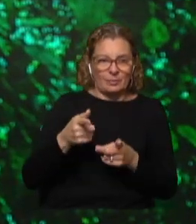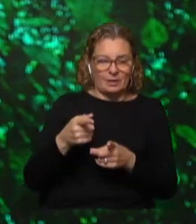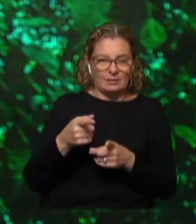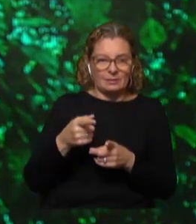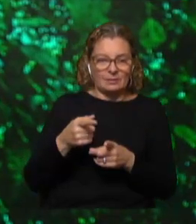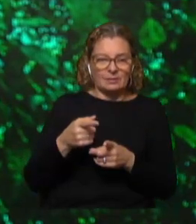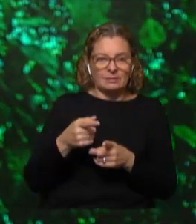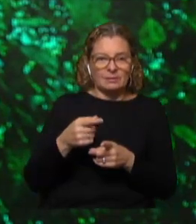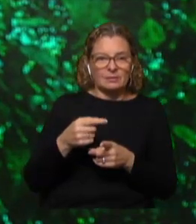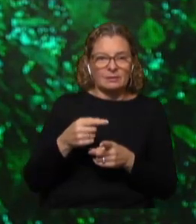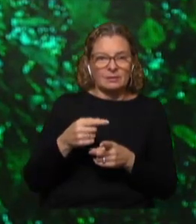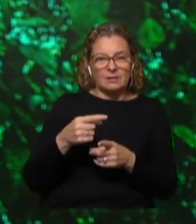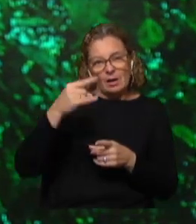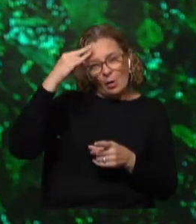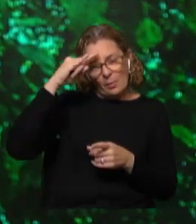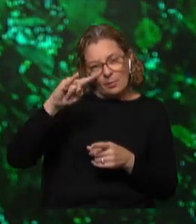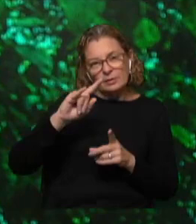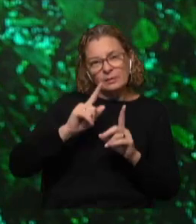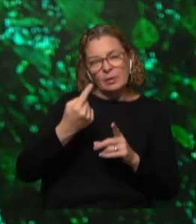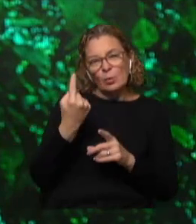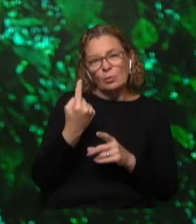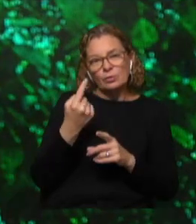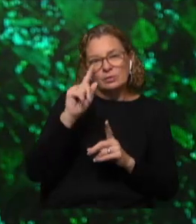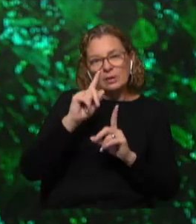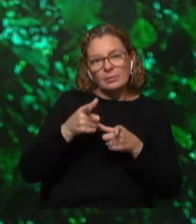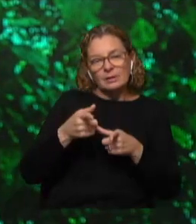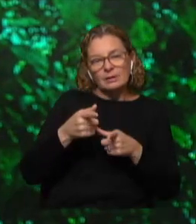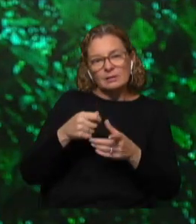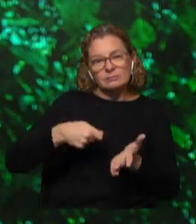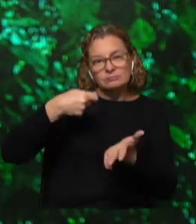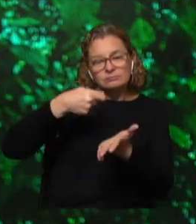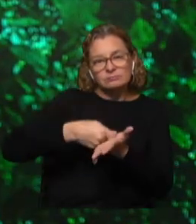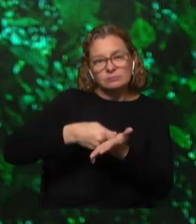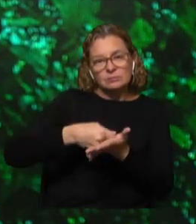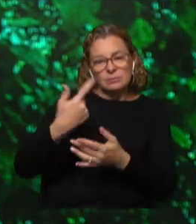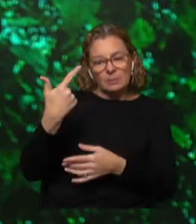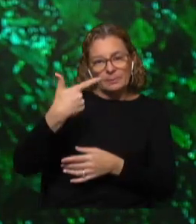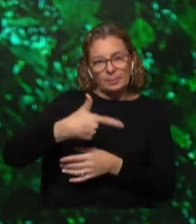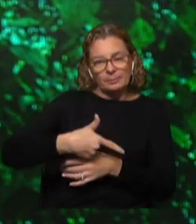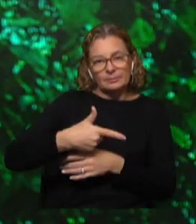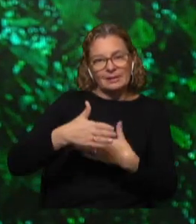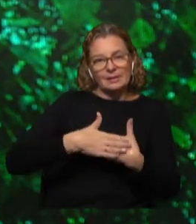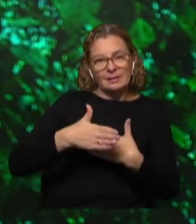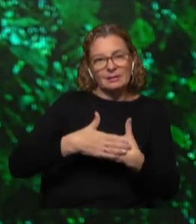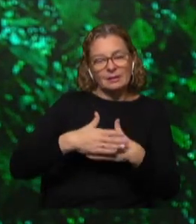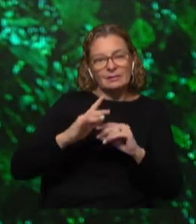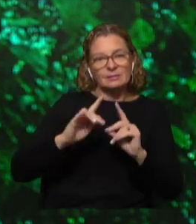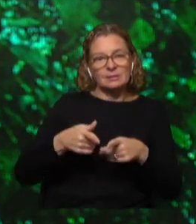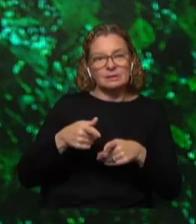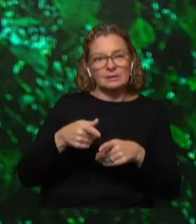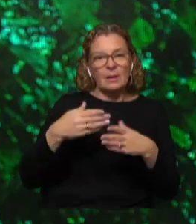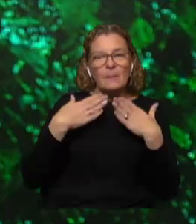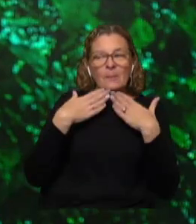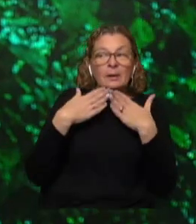Desde explotaciones agropecuarias hasta uno de ellos es accionista de una estación de servicio de la zona. Así que, bueno, esta